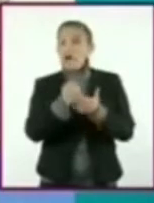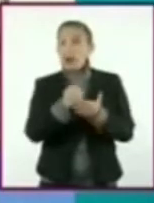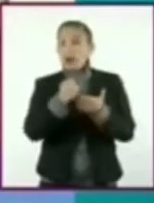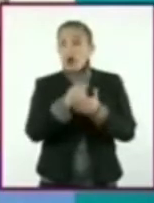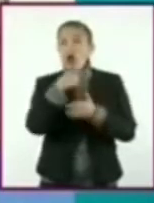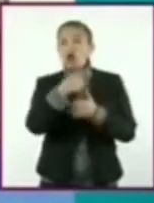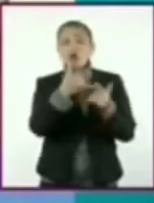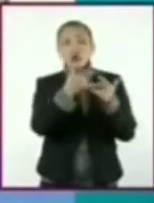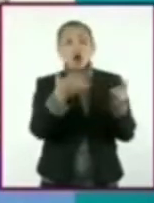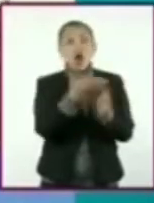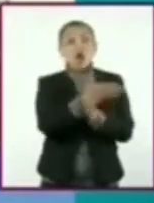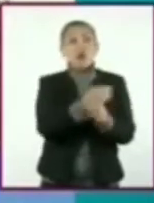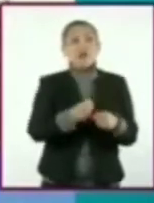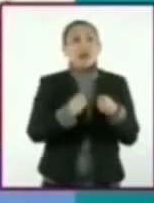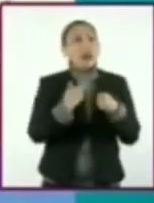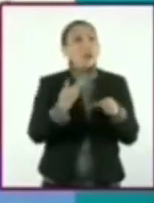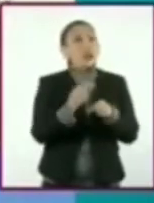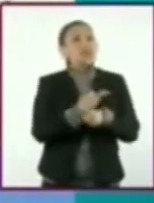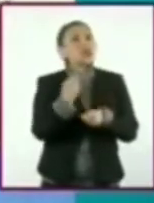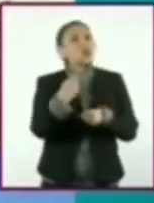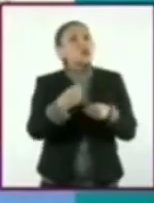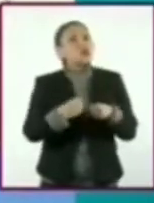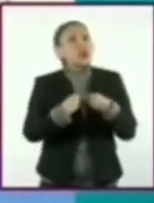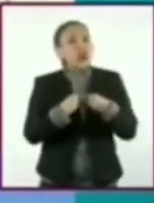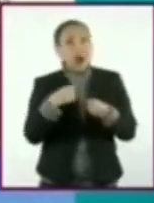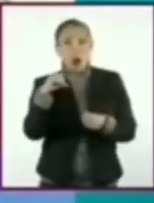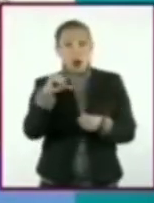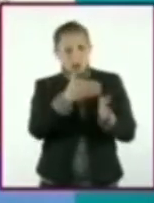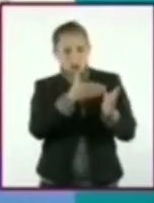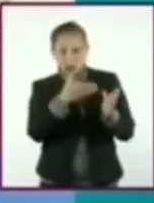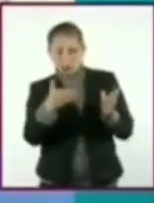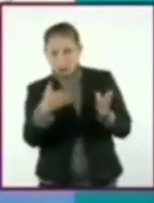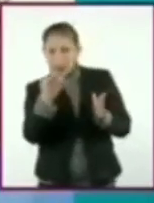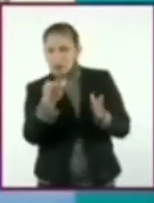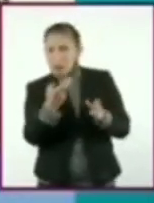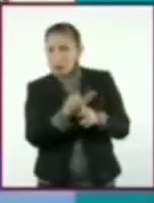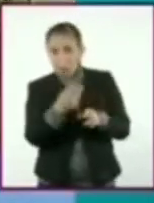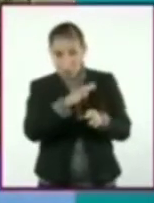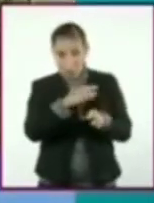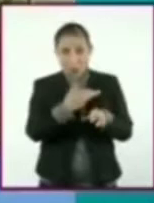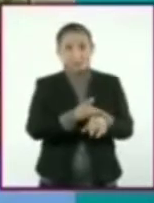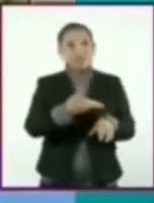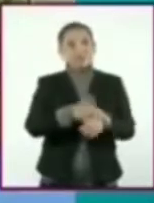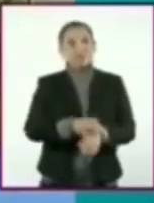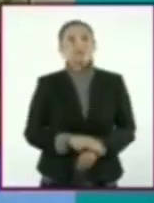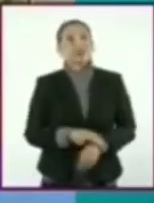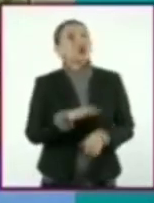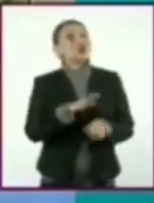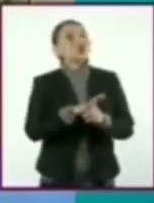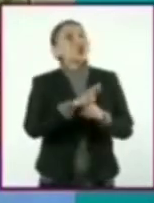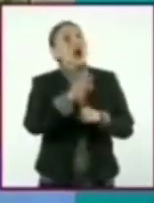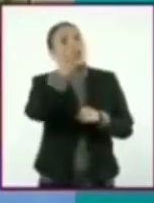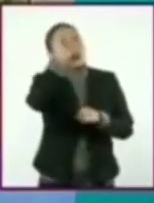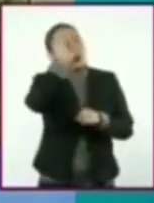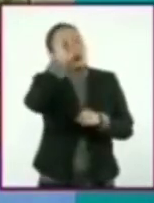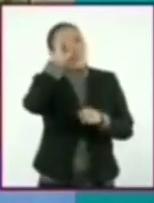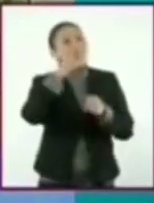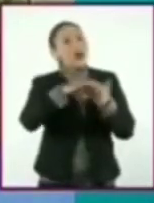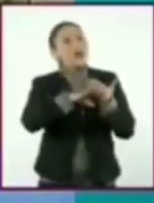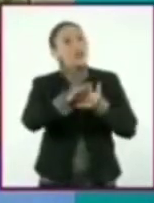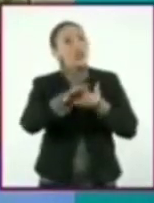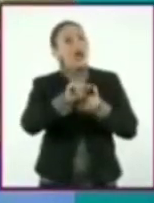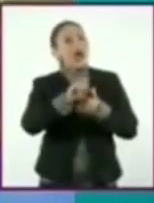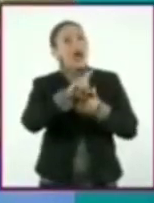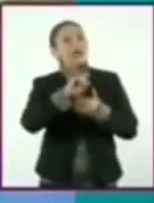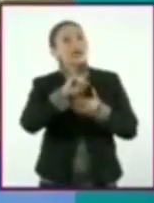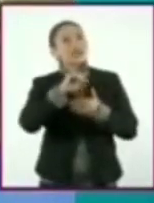forzosamente con tu historia de vida. ¿Qué ha pasado en tu historia de vida que hoy estás así? Se puede resolver. ¿Cuáles son las recomendaciones para prevenir una